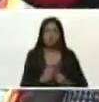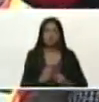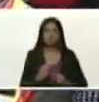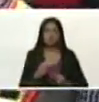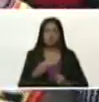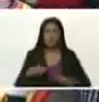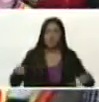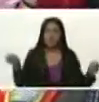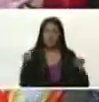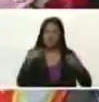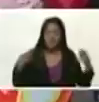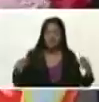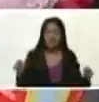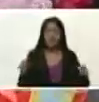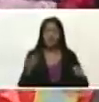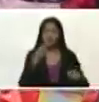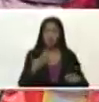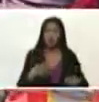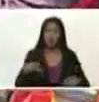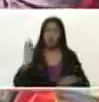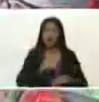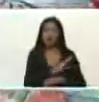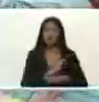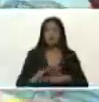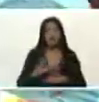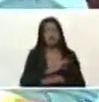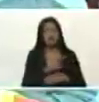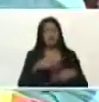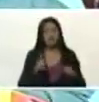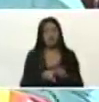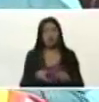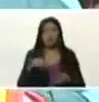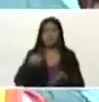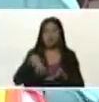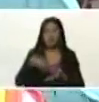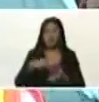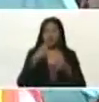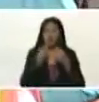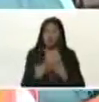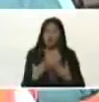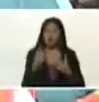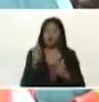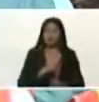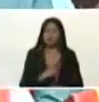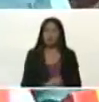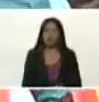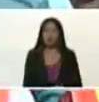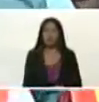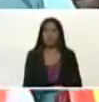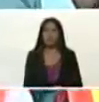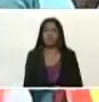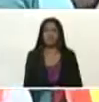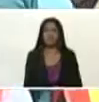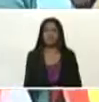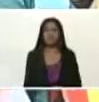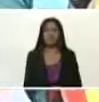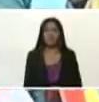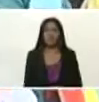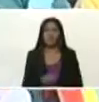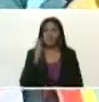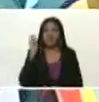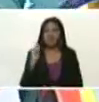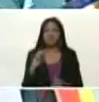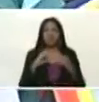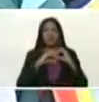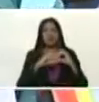llanera, buena cantante de música. Y bailadora también. Y bailadora también. De joropo. Talento de